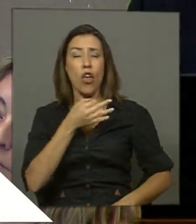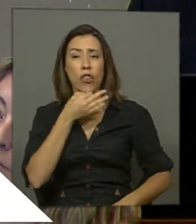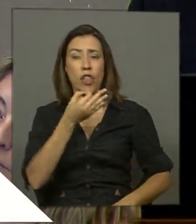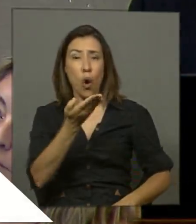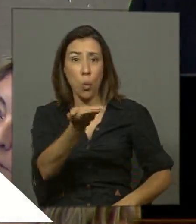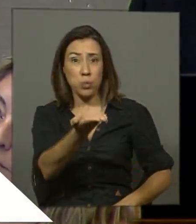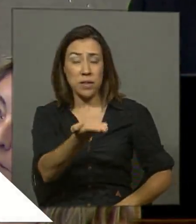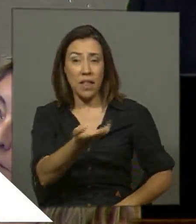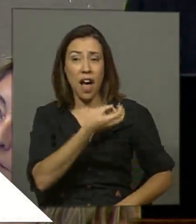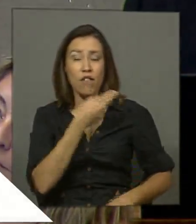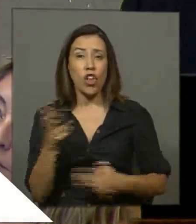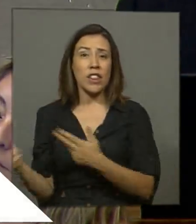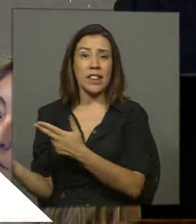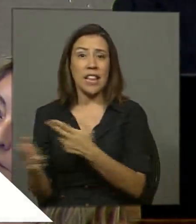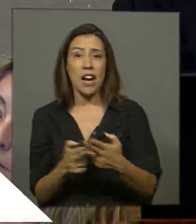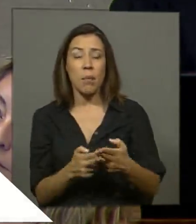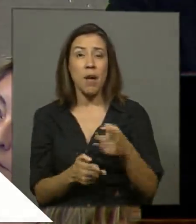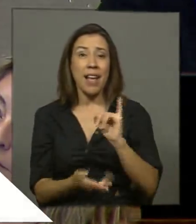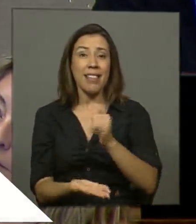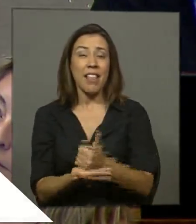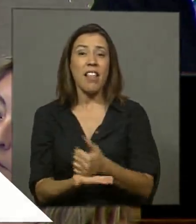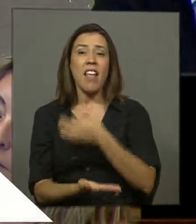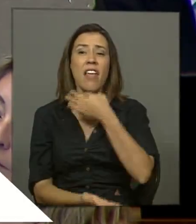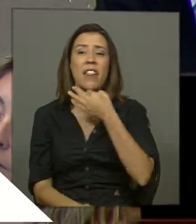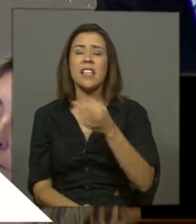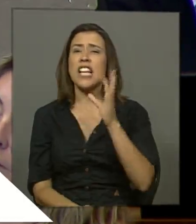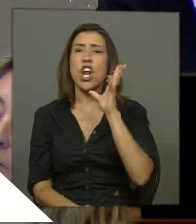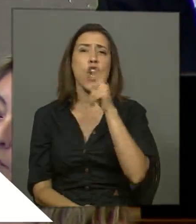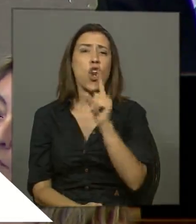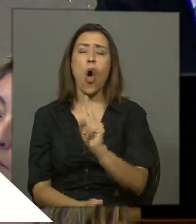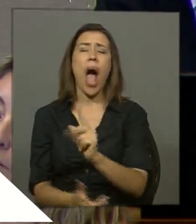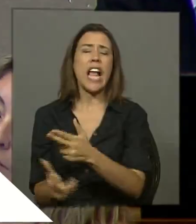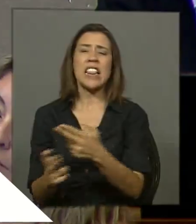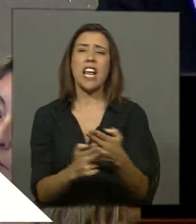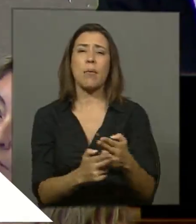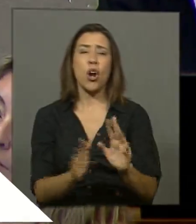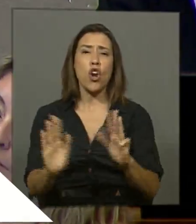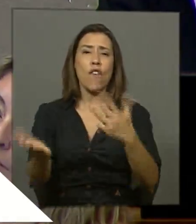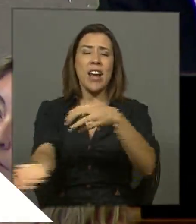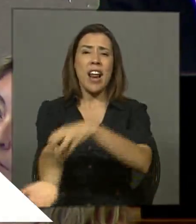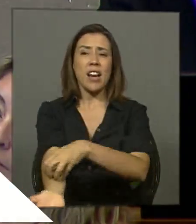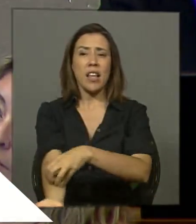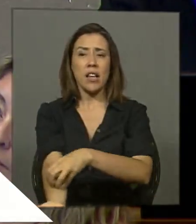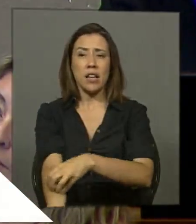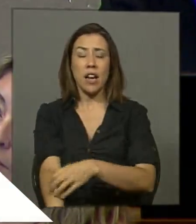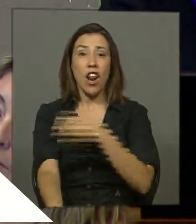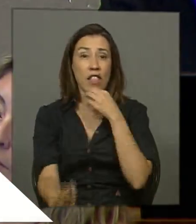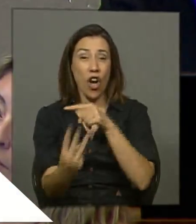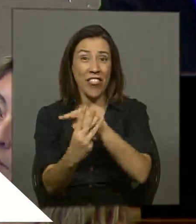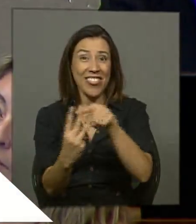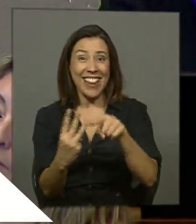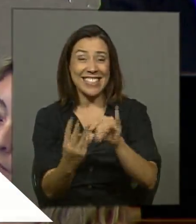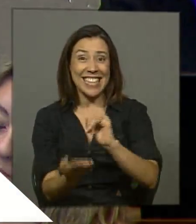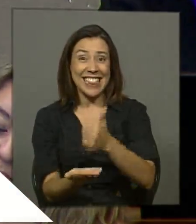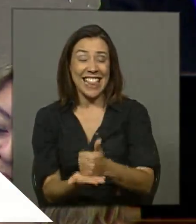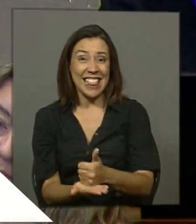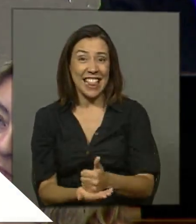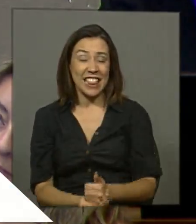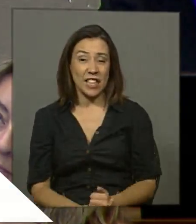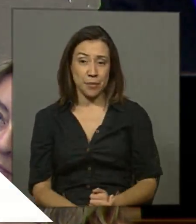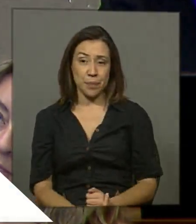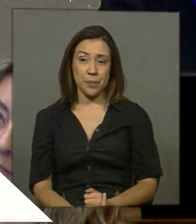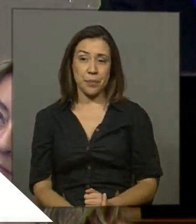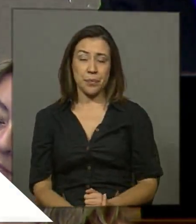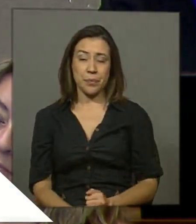a ustedes de terrorismo y su intendente dice que no existe terrorismo en la novena región y lo han dicho los tres intend que